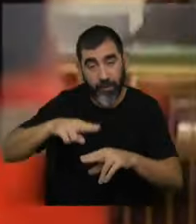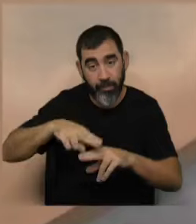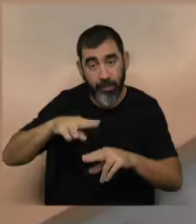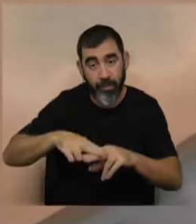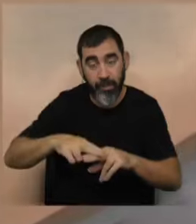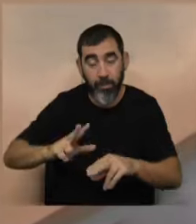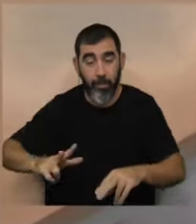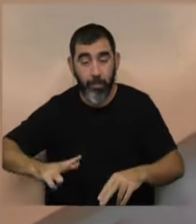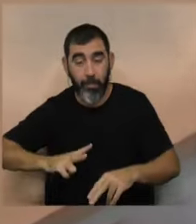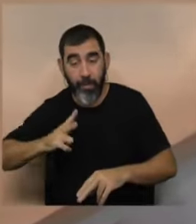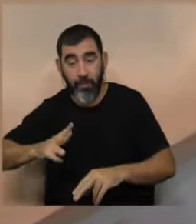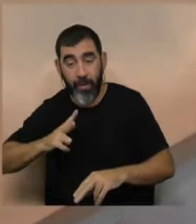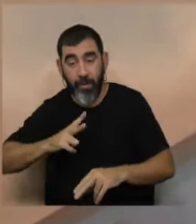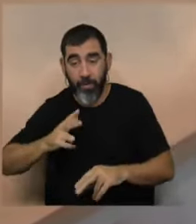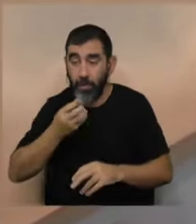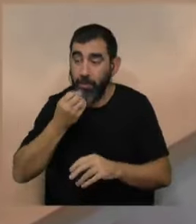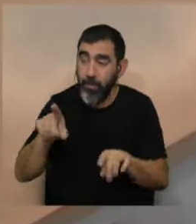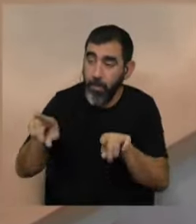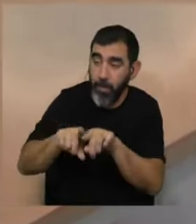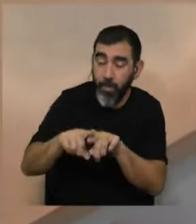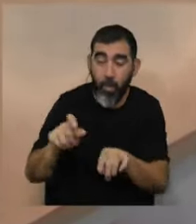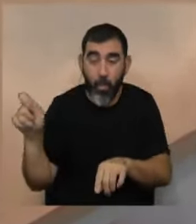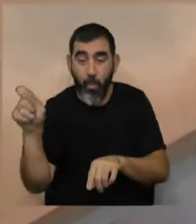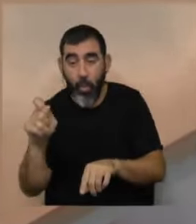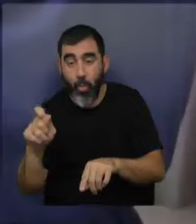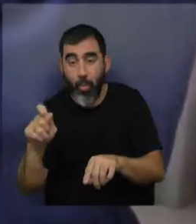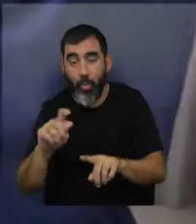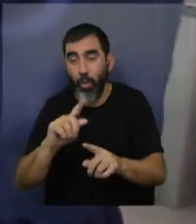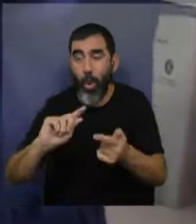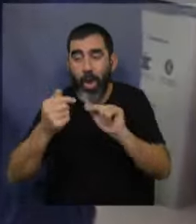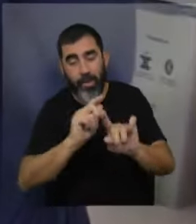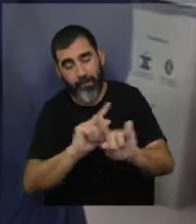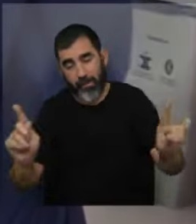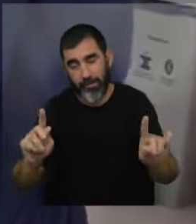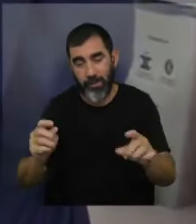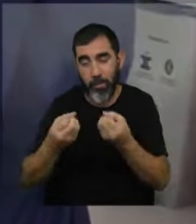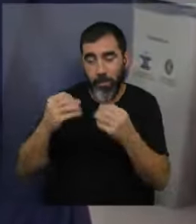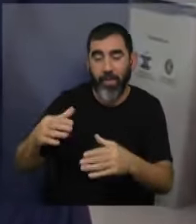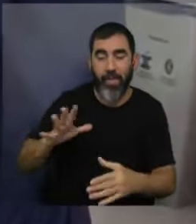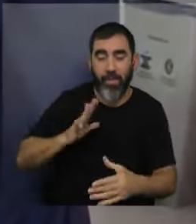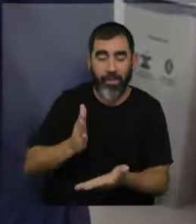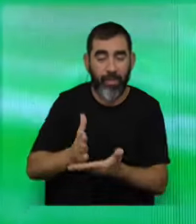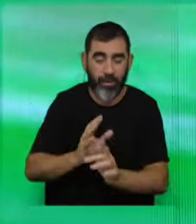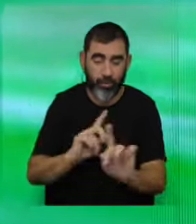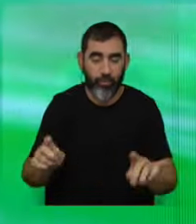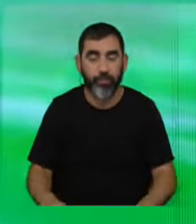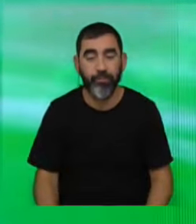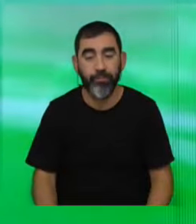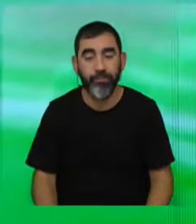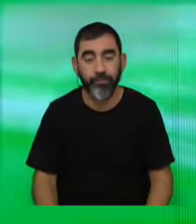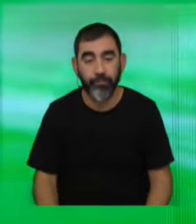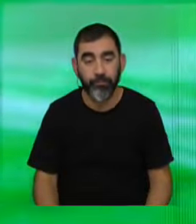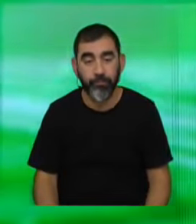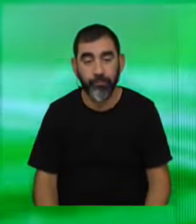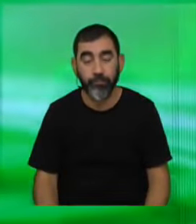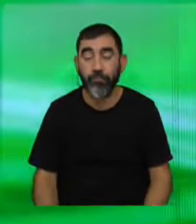que los privados se asemejen más a los públicos sin no al revés con un recorte salarial se nos planteó si